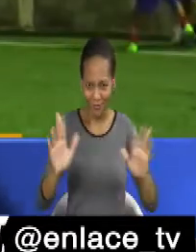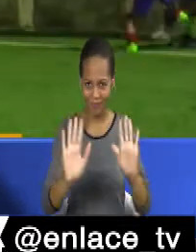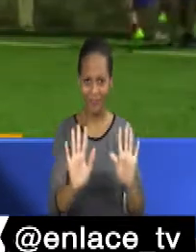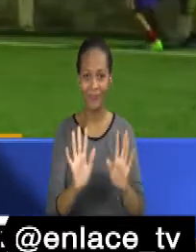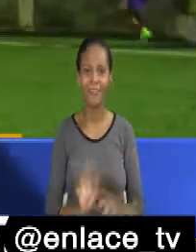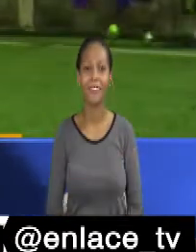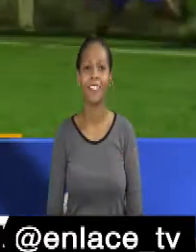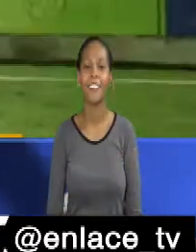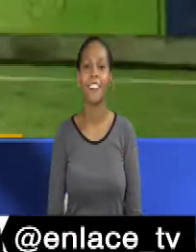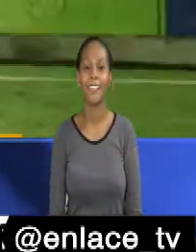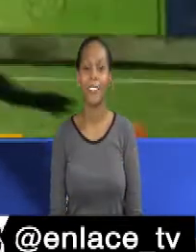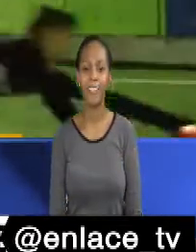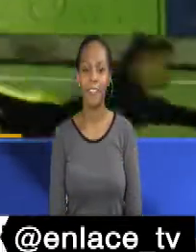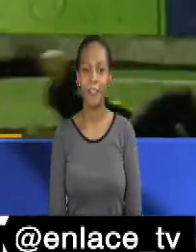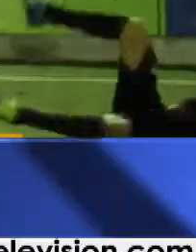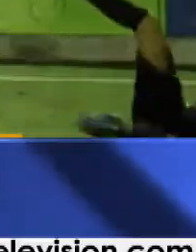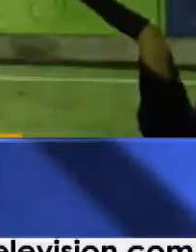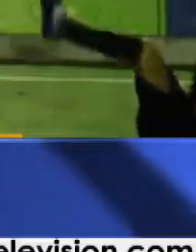Noticias.